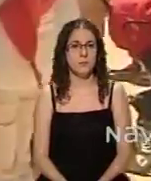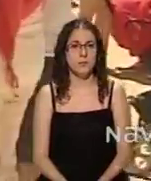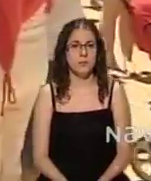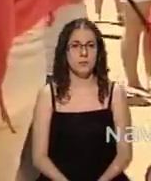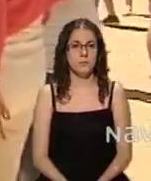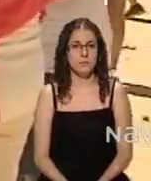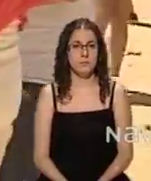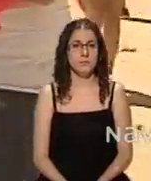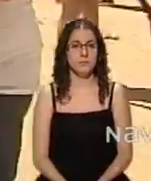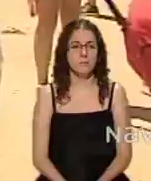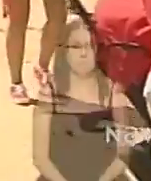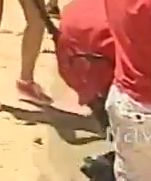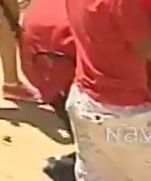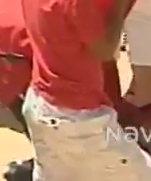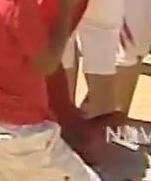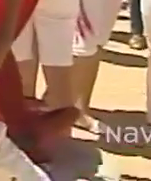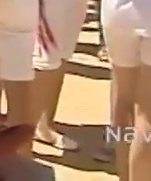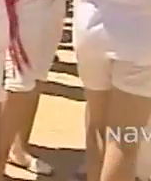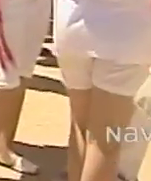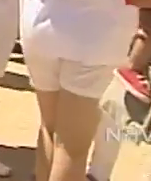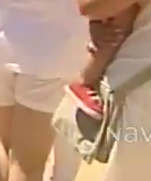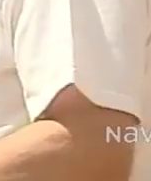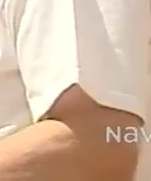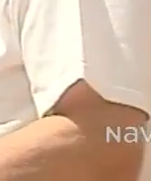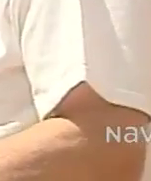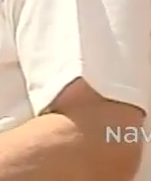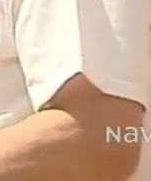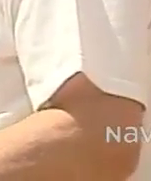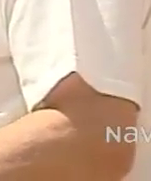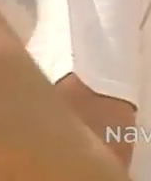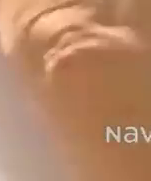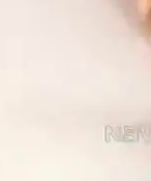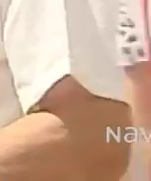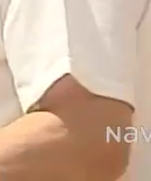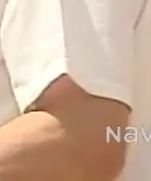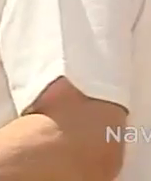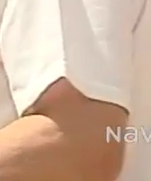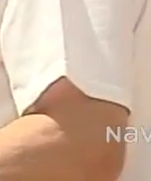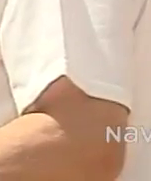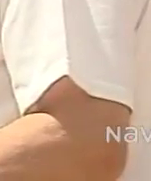Thank you.